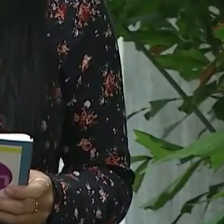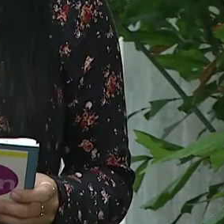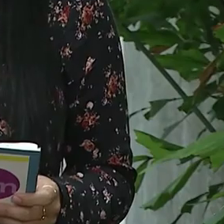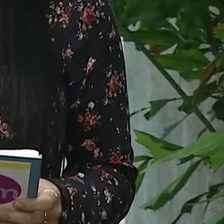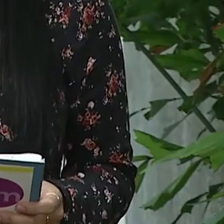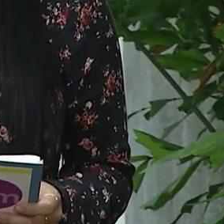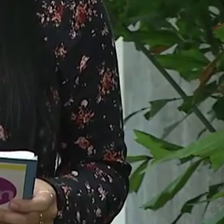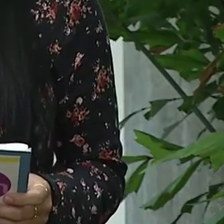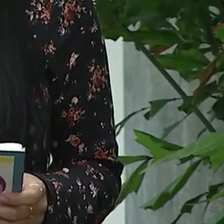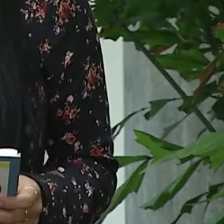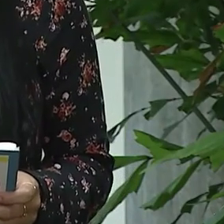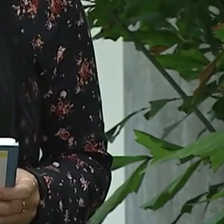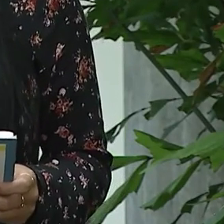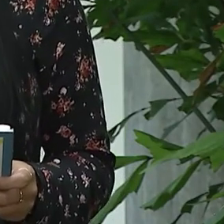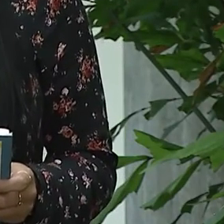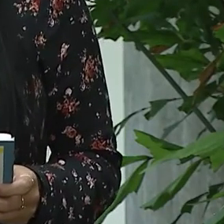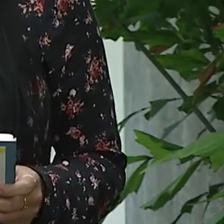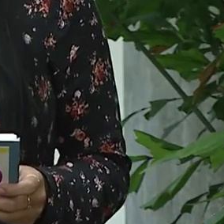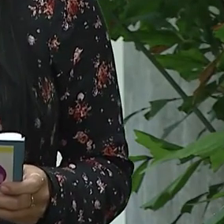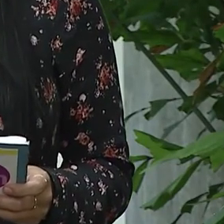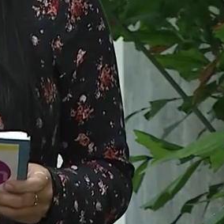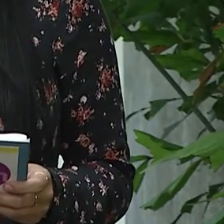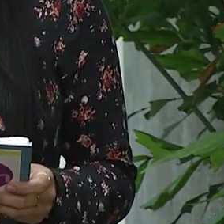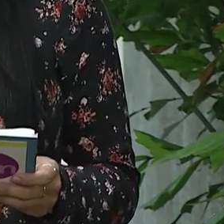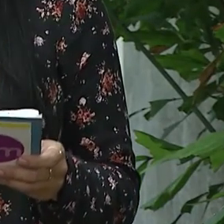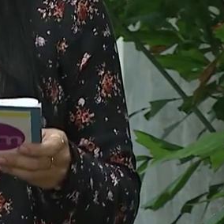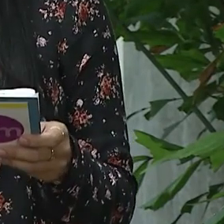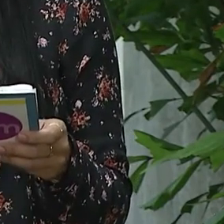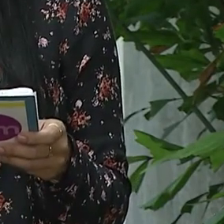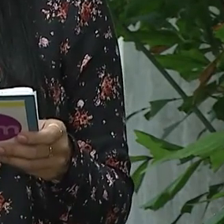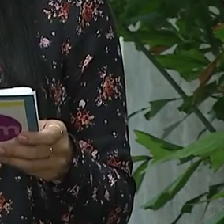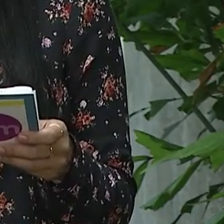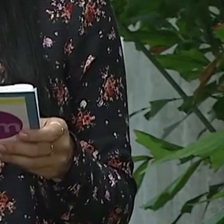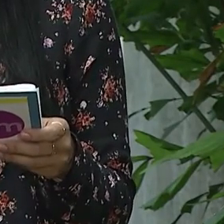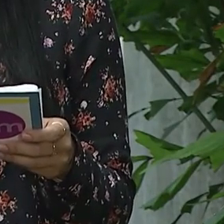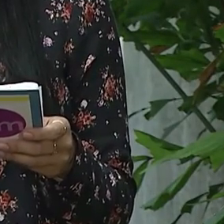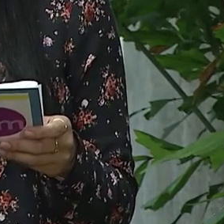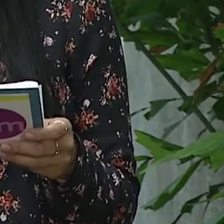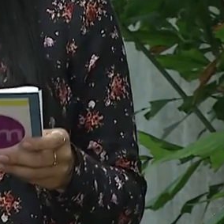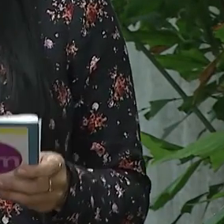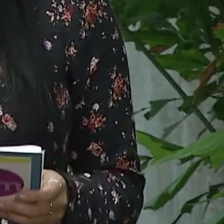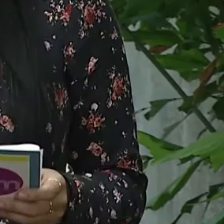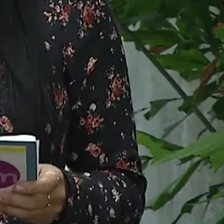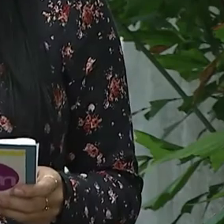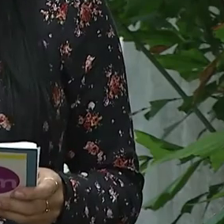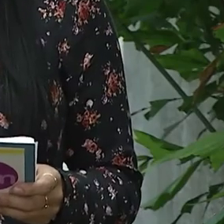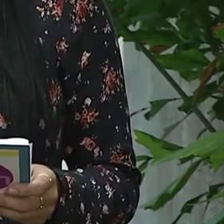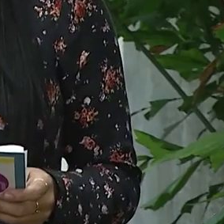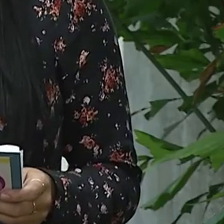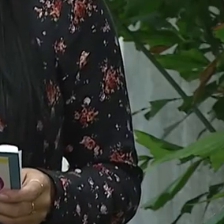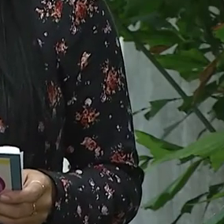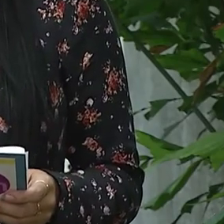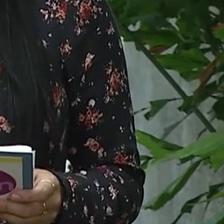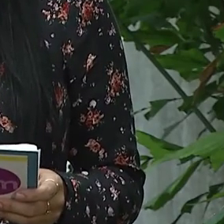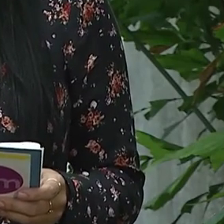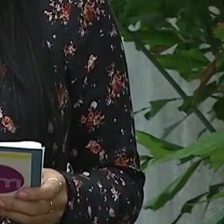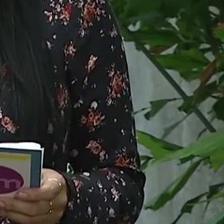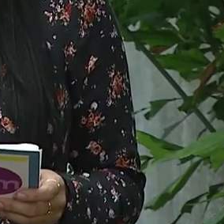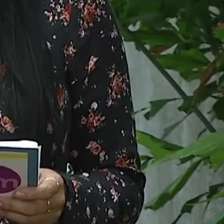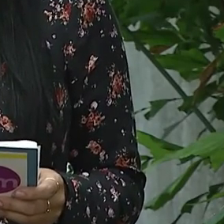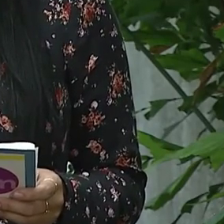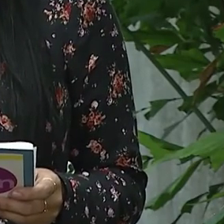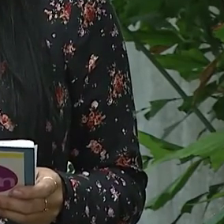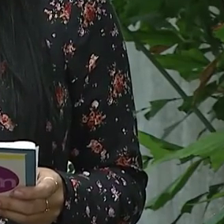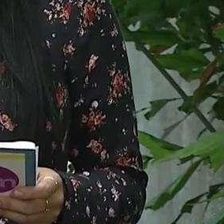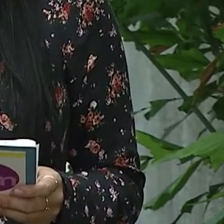Con estos consejos llegamos al final del capítulo de hoy. Recuerde que a toda hora y a toda edad siempre es bueno comenzar a pensar